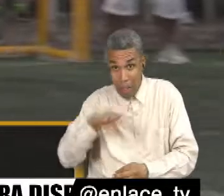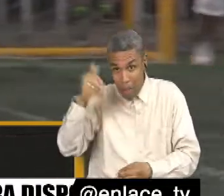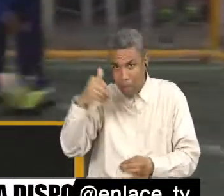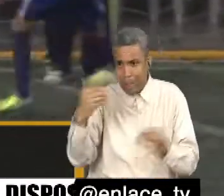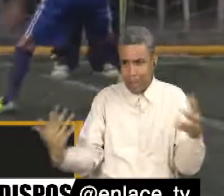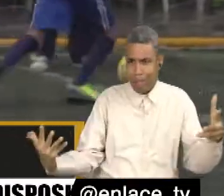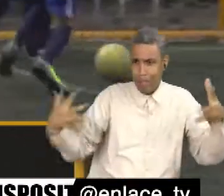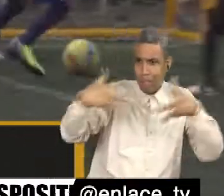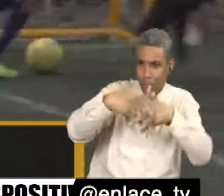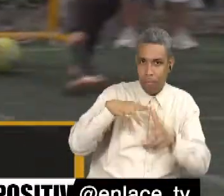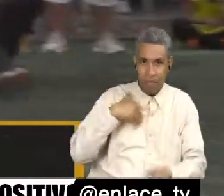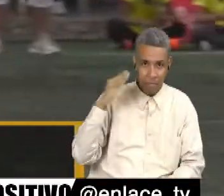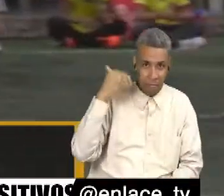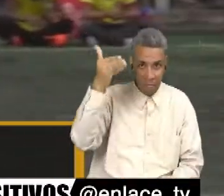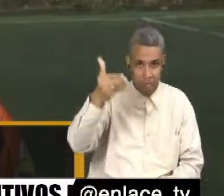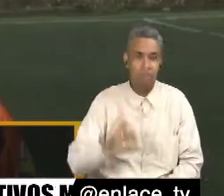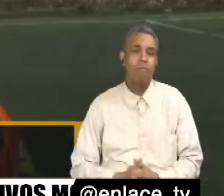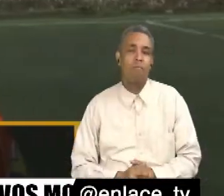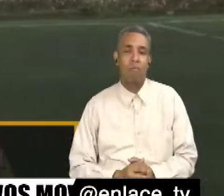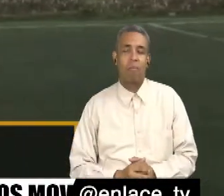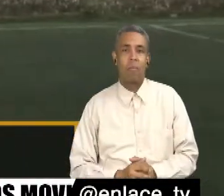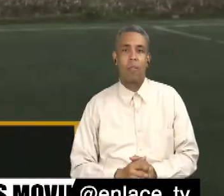del departamento. Muy bien,